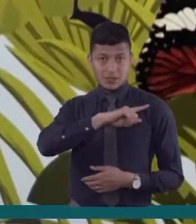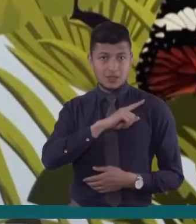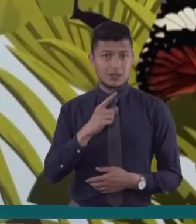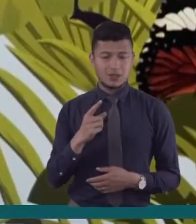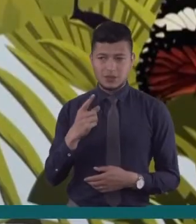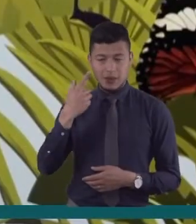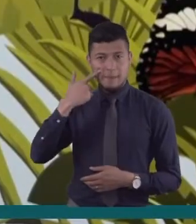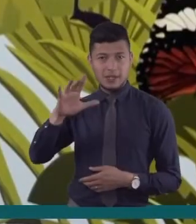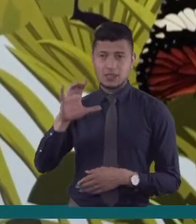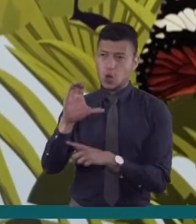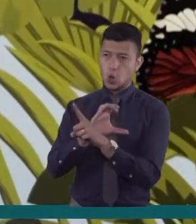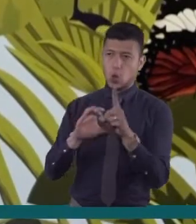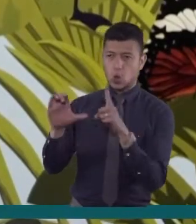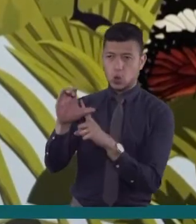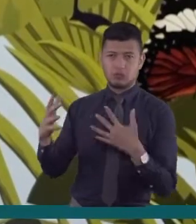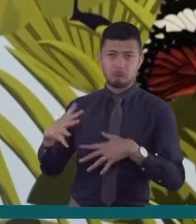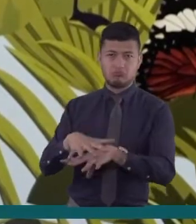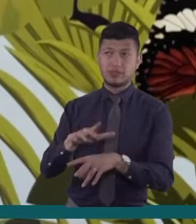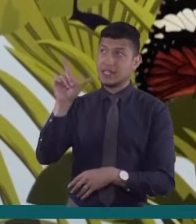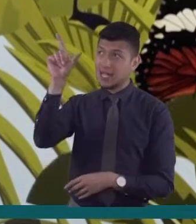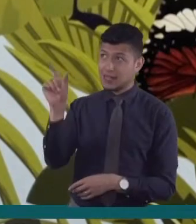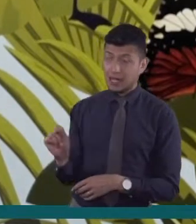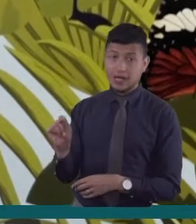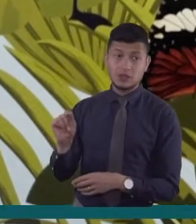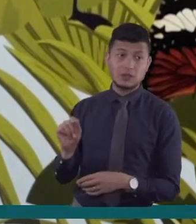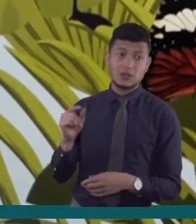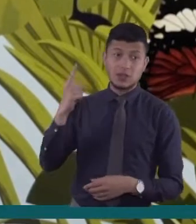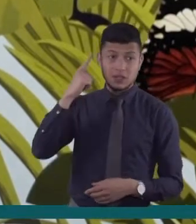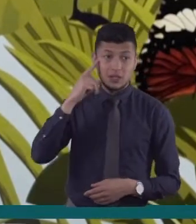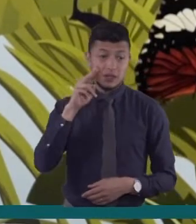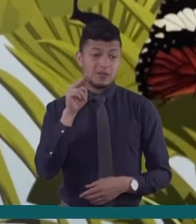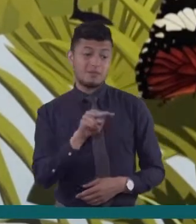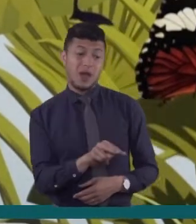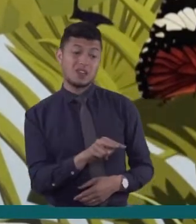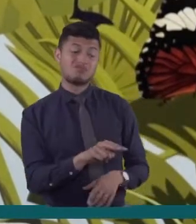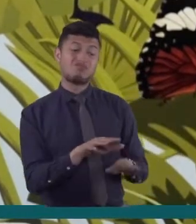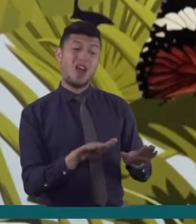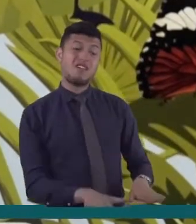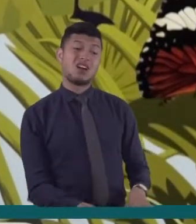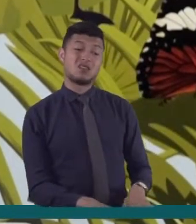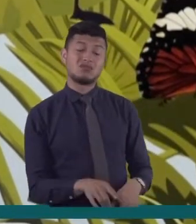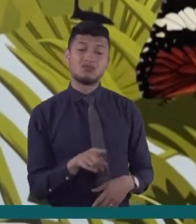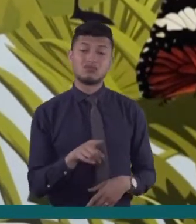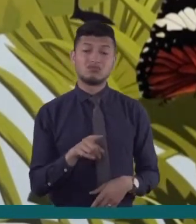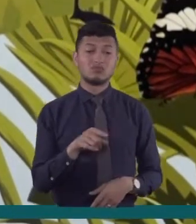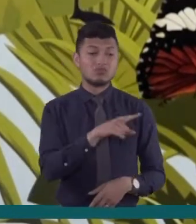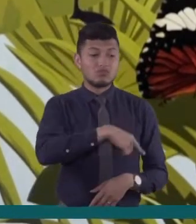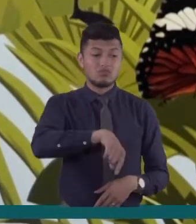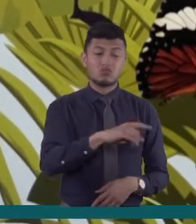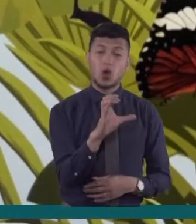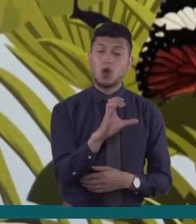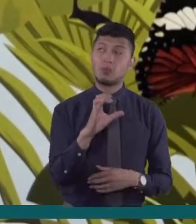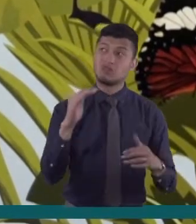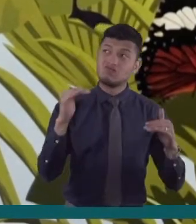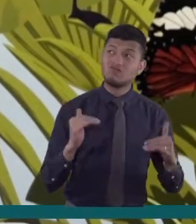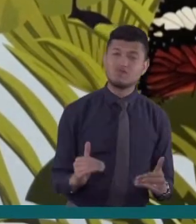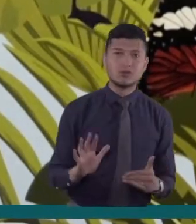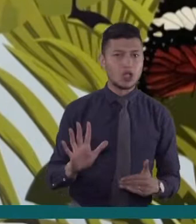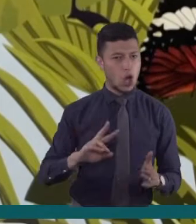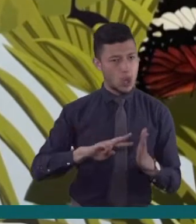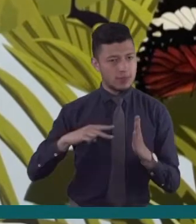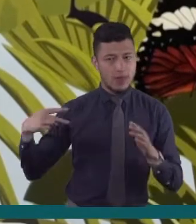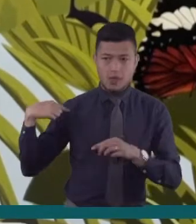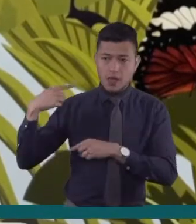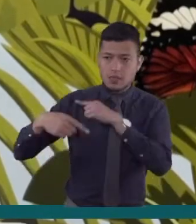una horizontalización de culturas, es decir, que los italianos no nos vean como los de abajo y nosotros no los veamos desde arriba. Que podamos trabajar